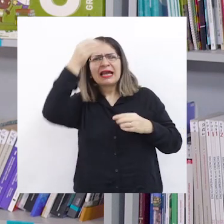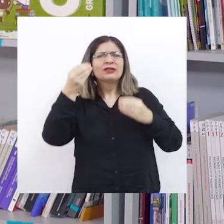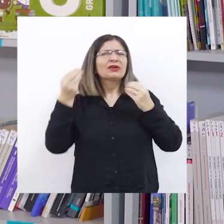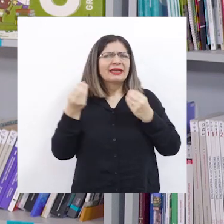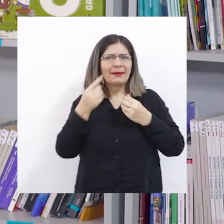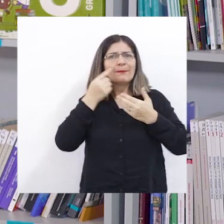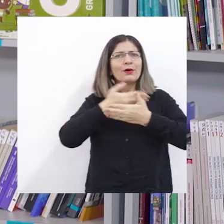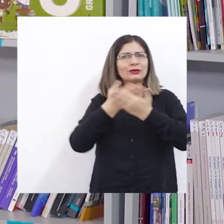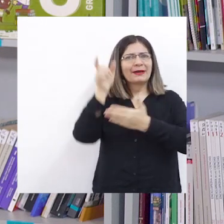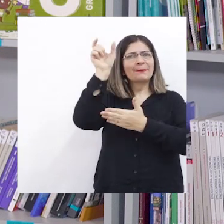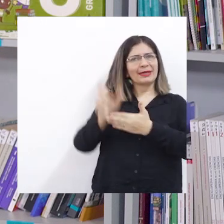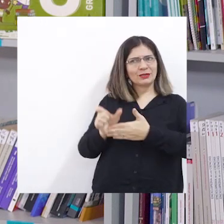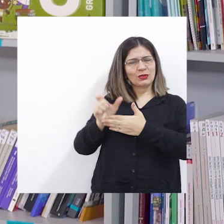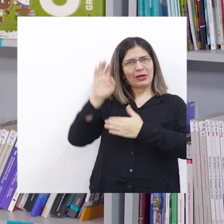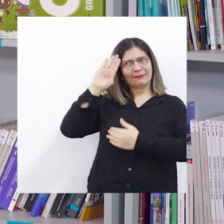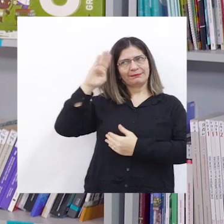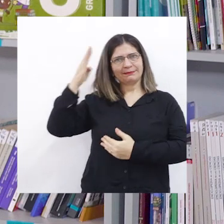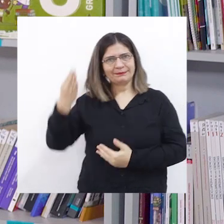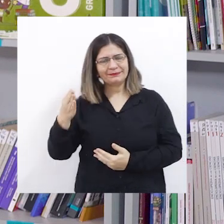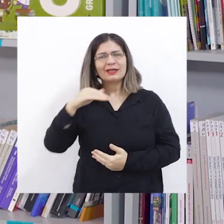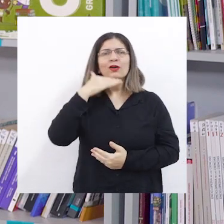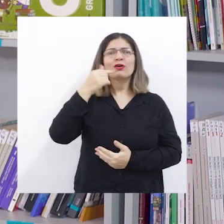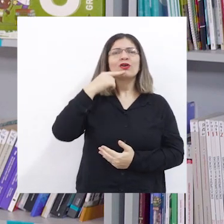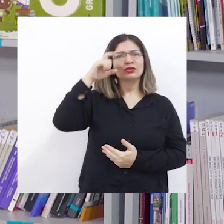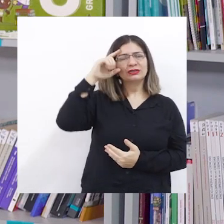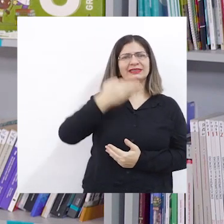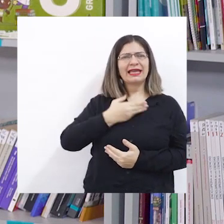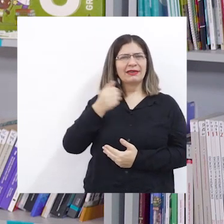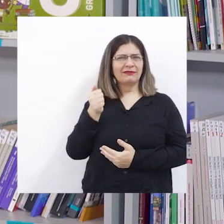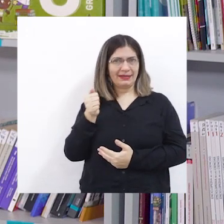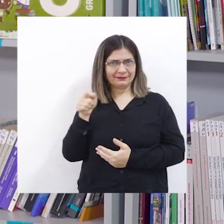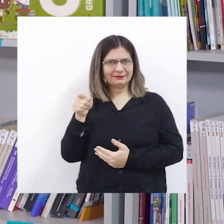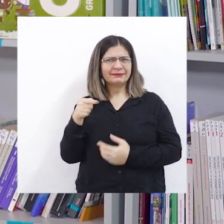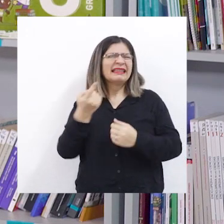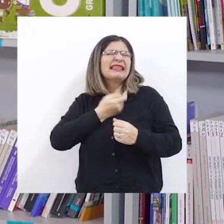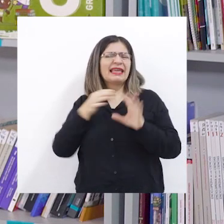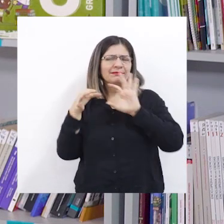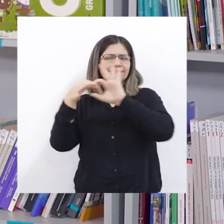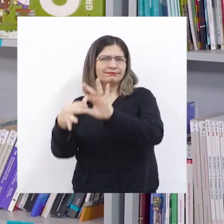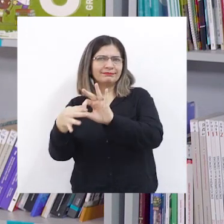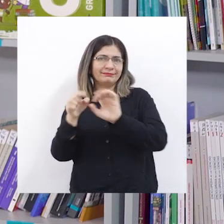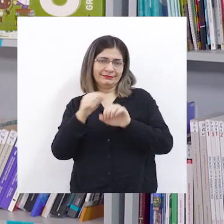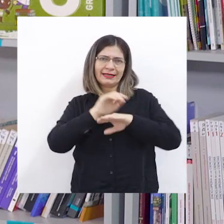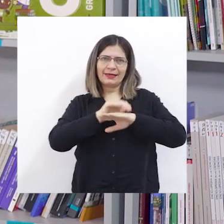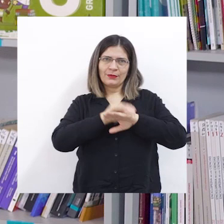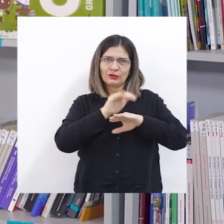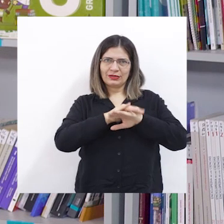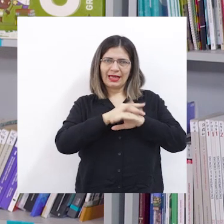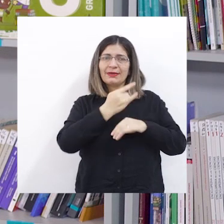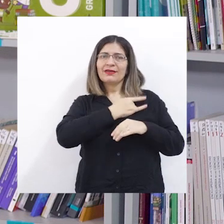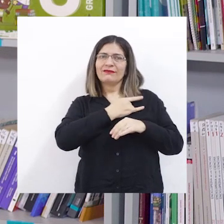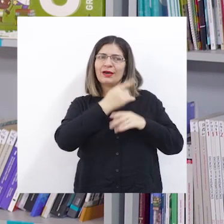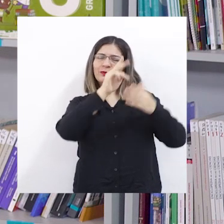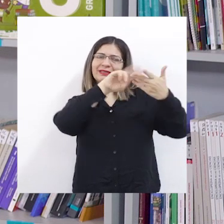Josefa Lastenia Blanco. Esta obra fue una articulación realizada entre la modalidad de educación artística y